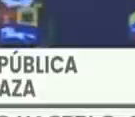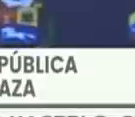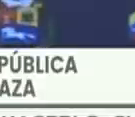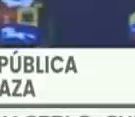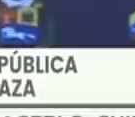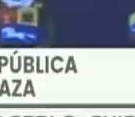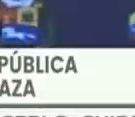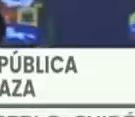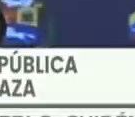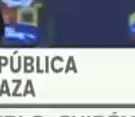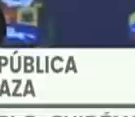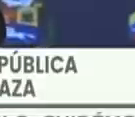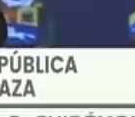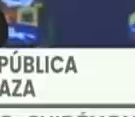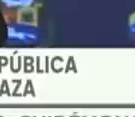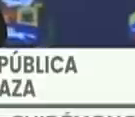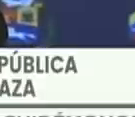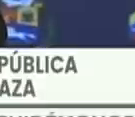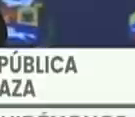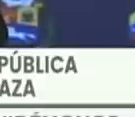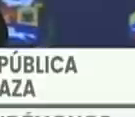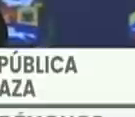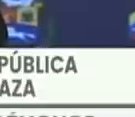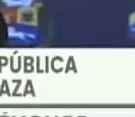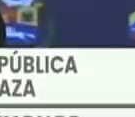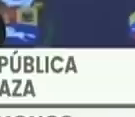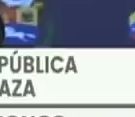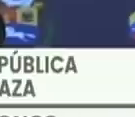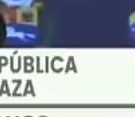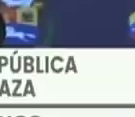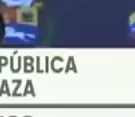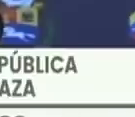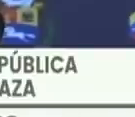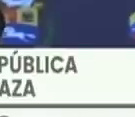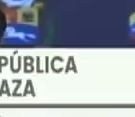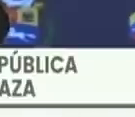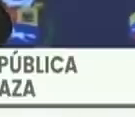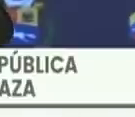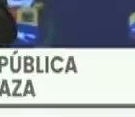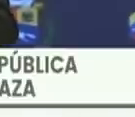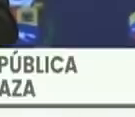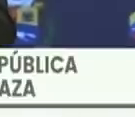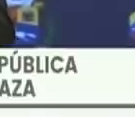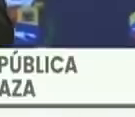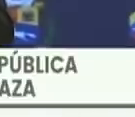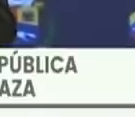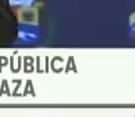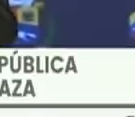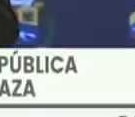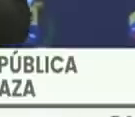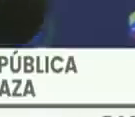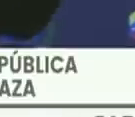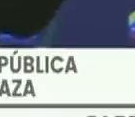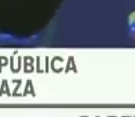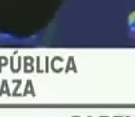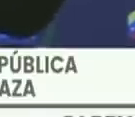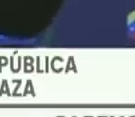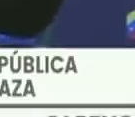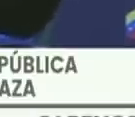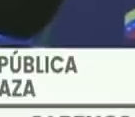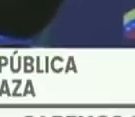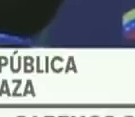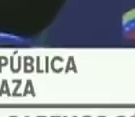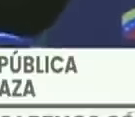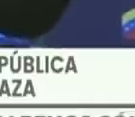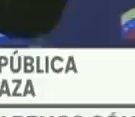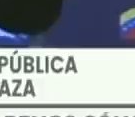un límite, de una extensión de 2.219 kilómetros. Pero esa no es la extensión